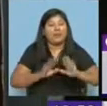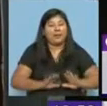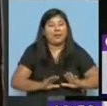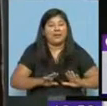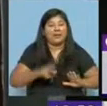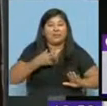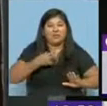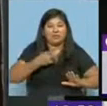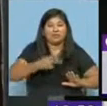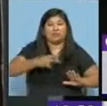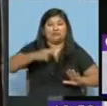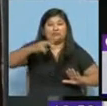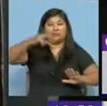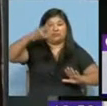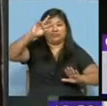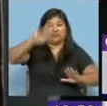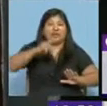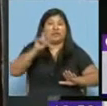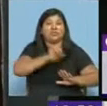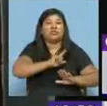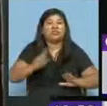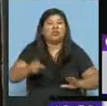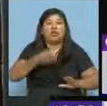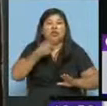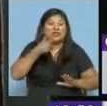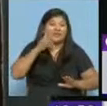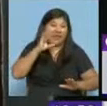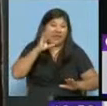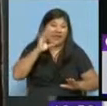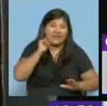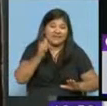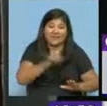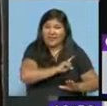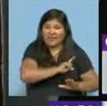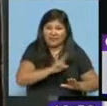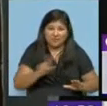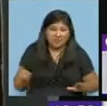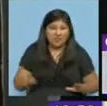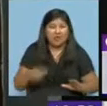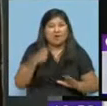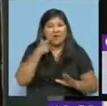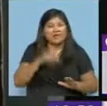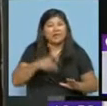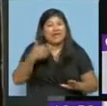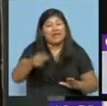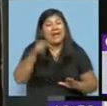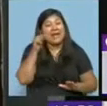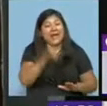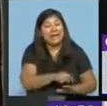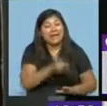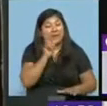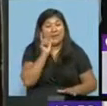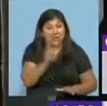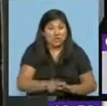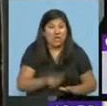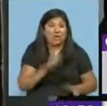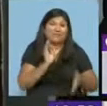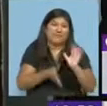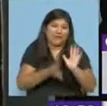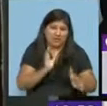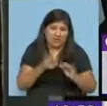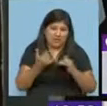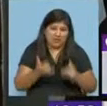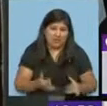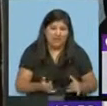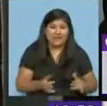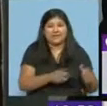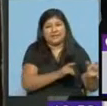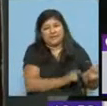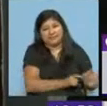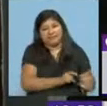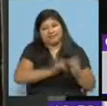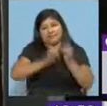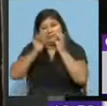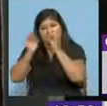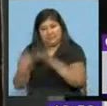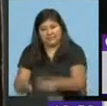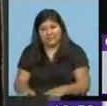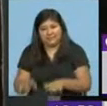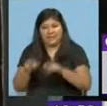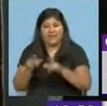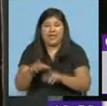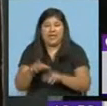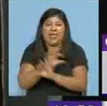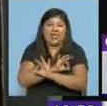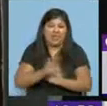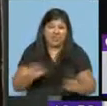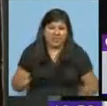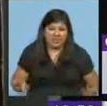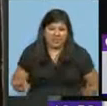una enfermedad marcadora de SIDA, y también la persona tratada hace que no haya transmisión del virus en la